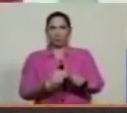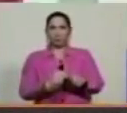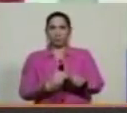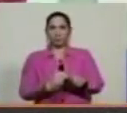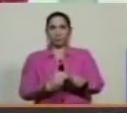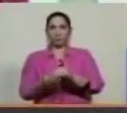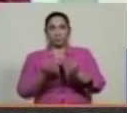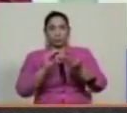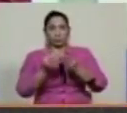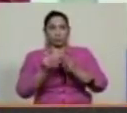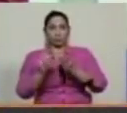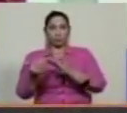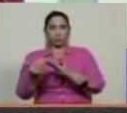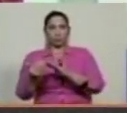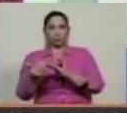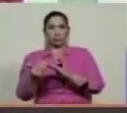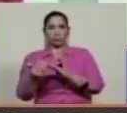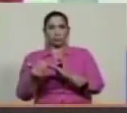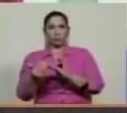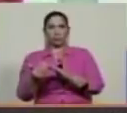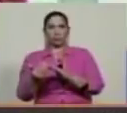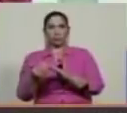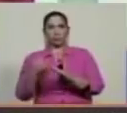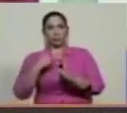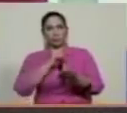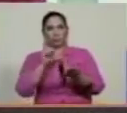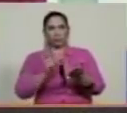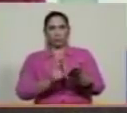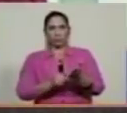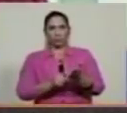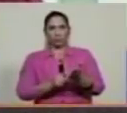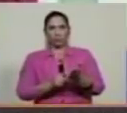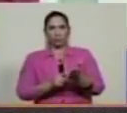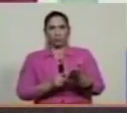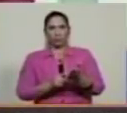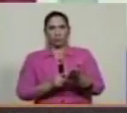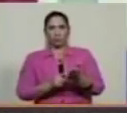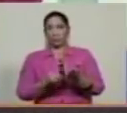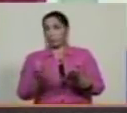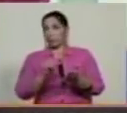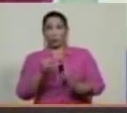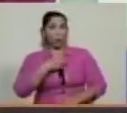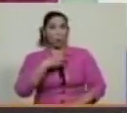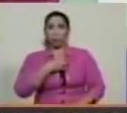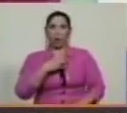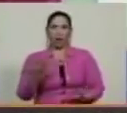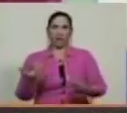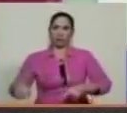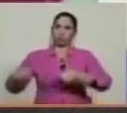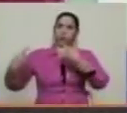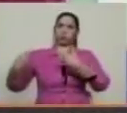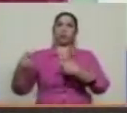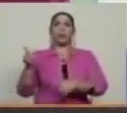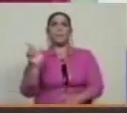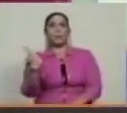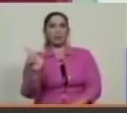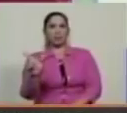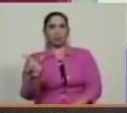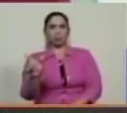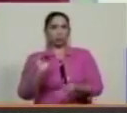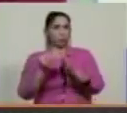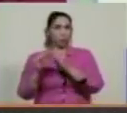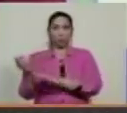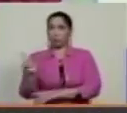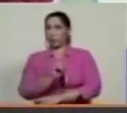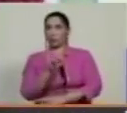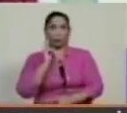Las comunas, y fíjense que yo hablo complemento, porque aquí no debe haber rivalidad. Por ejemplo, con el partido, no puede haber rivalidad con el partido de las comunas.